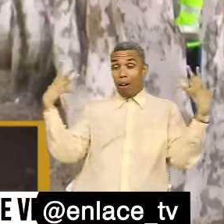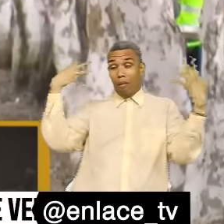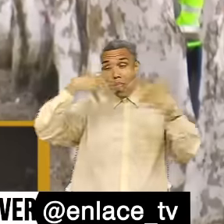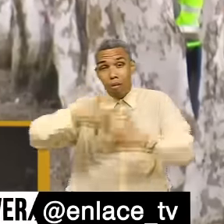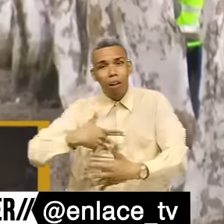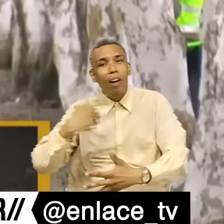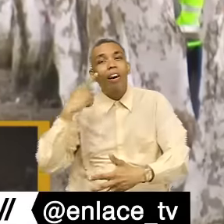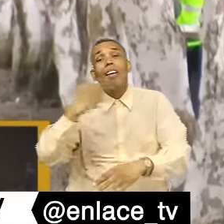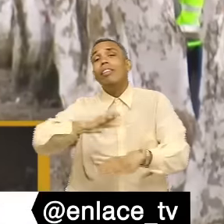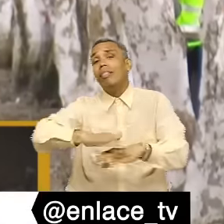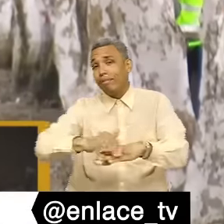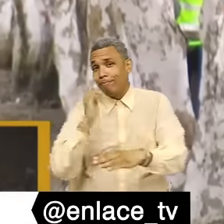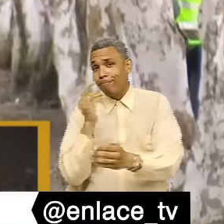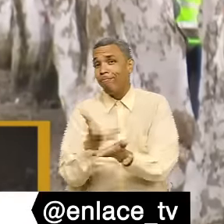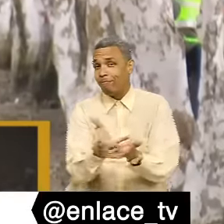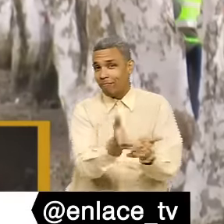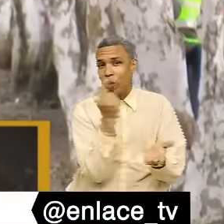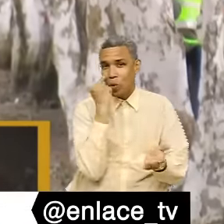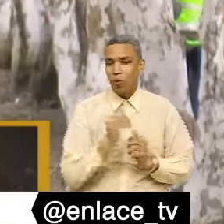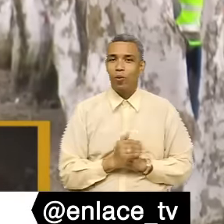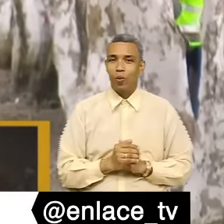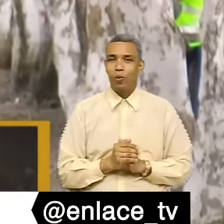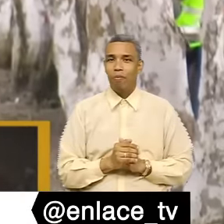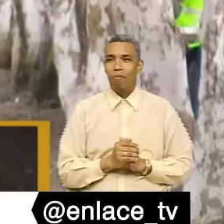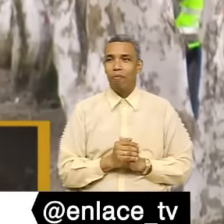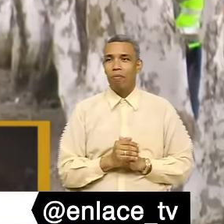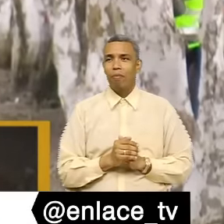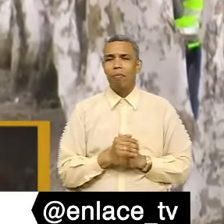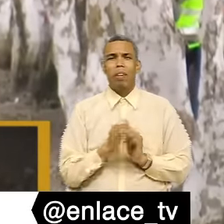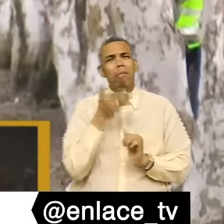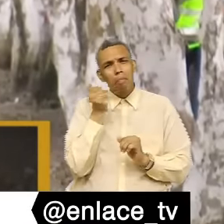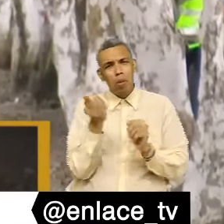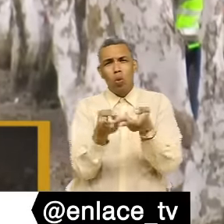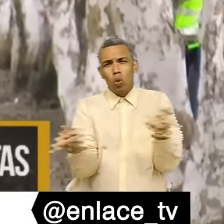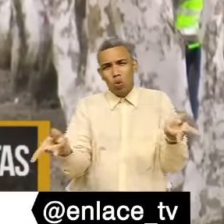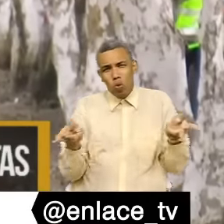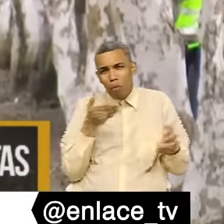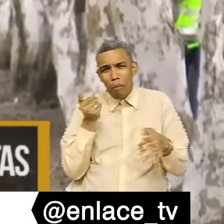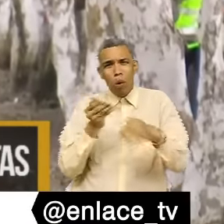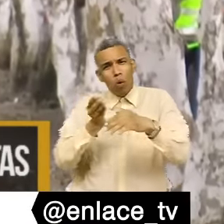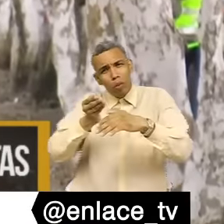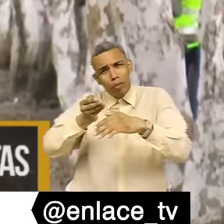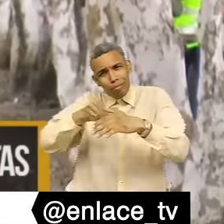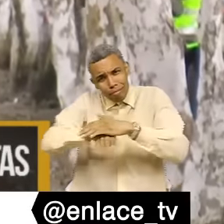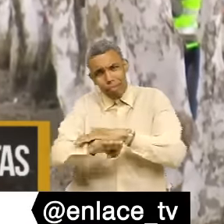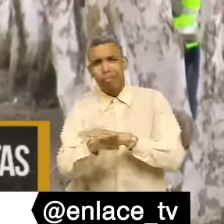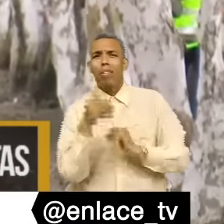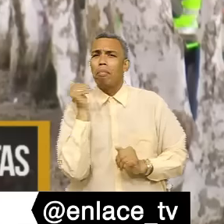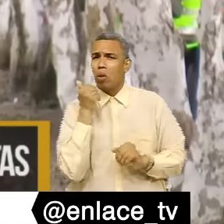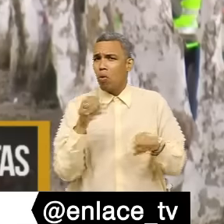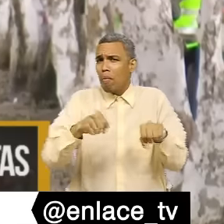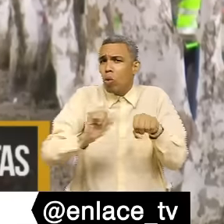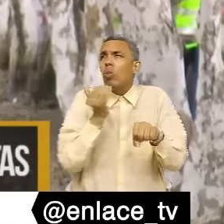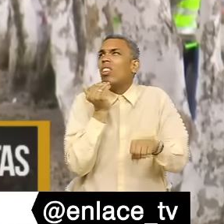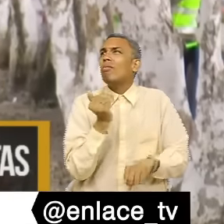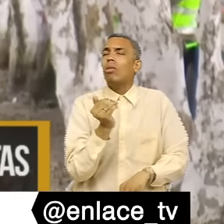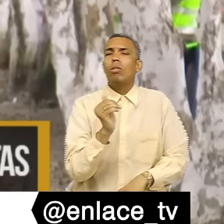No dejar la moto por ahí tirada, ojalá pues, si la dejen en parqueros públicos es mejor pagar y no después pagar la pérdida de la motocicleta,